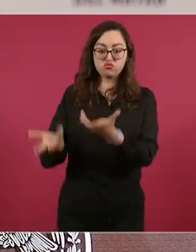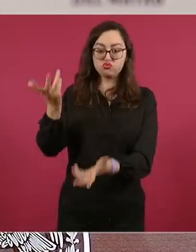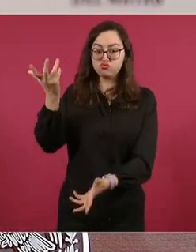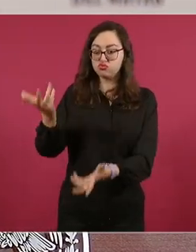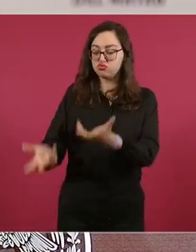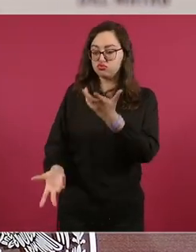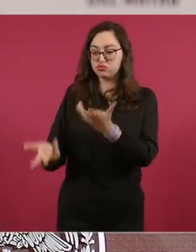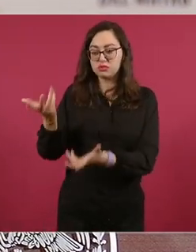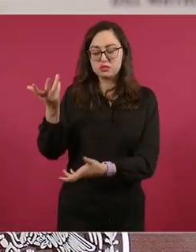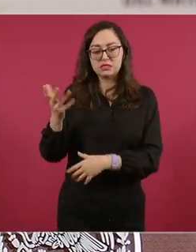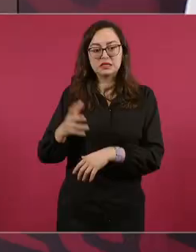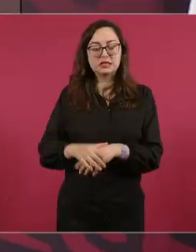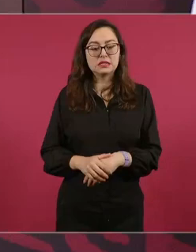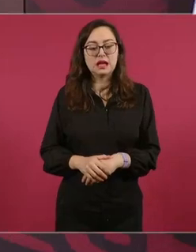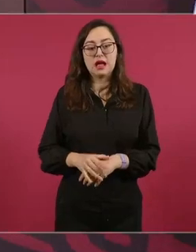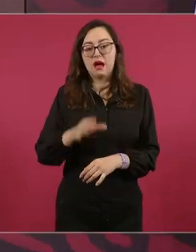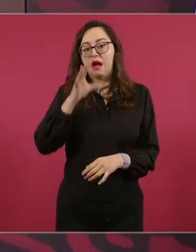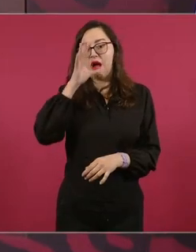lamentamos mucho,